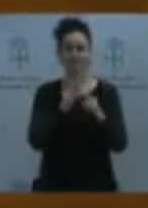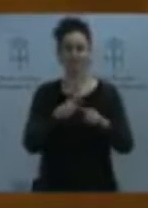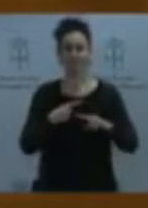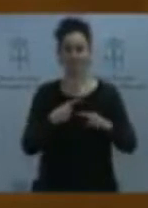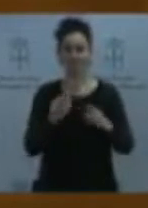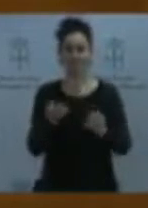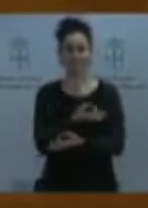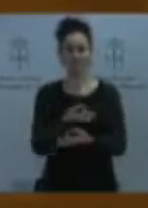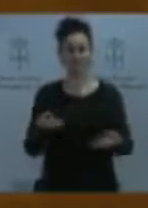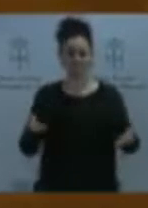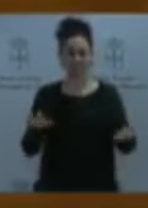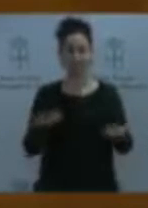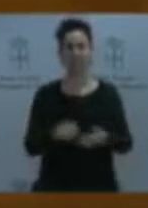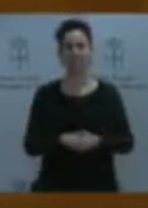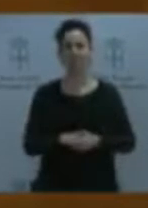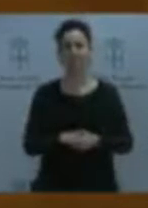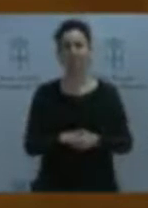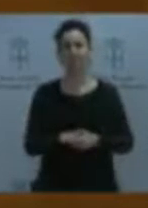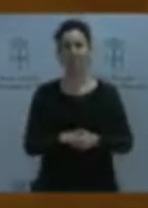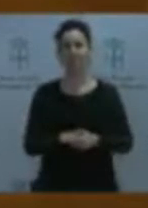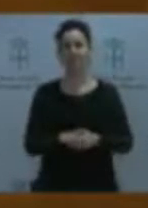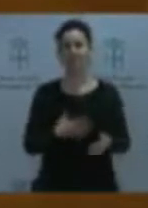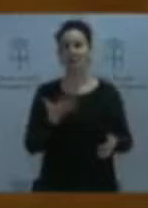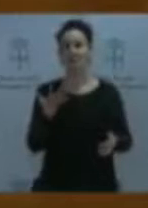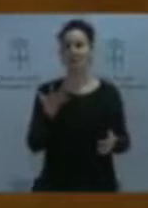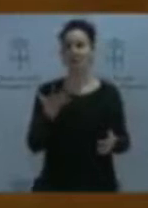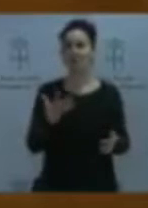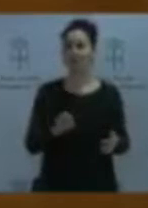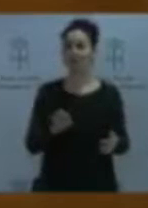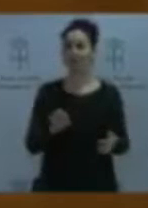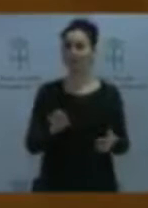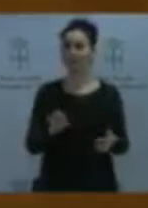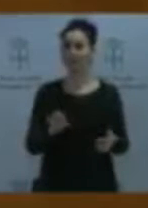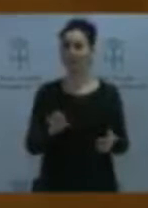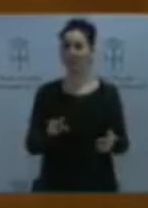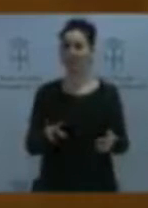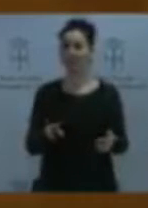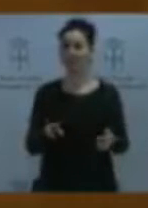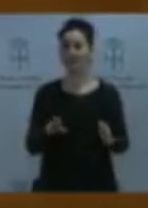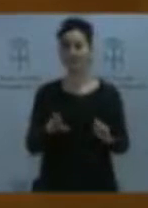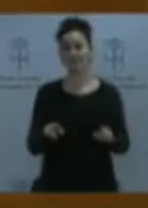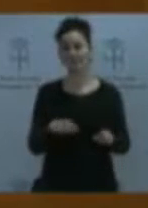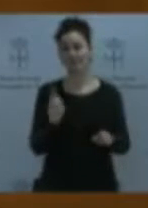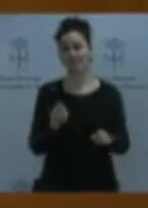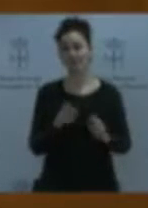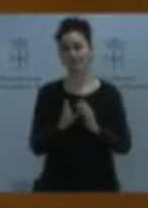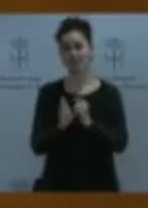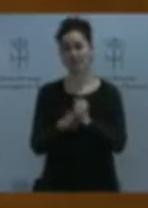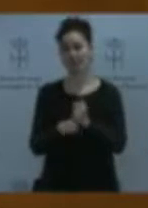Quizá hacer mención que ya vamos un poco tarde con esto del plan de abastecimiento de agua